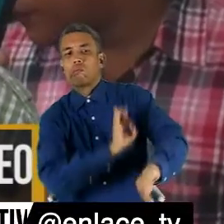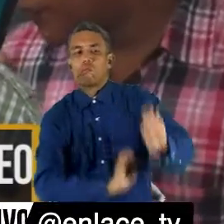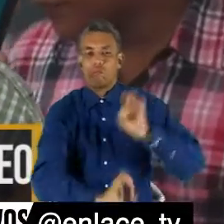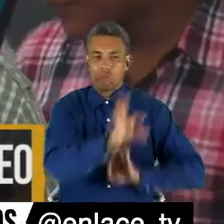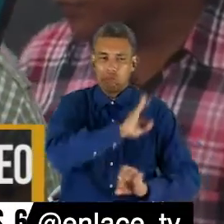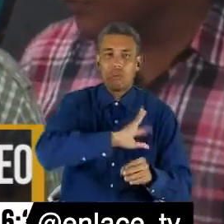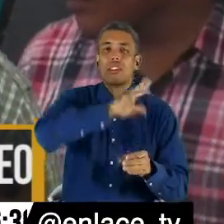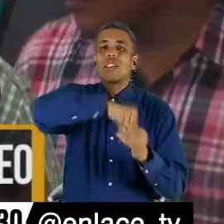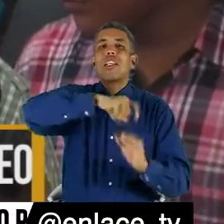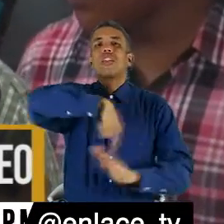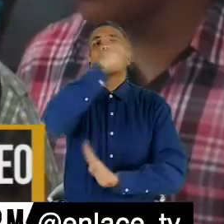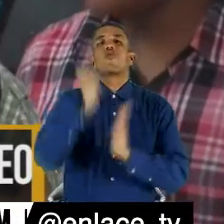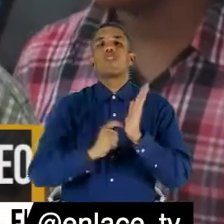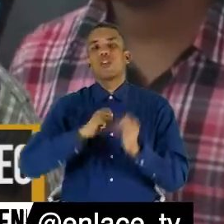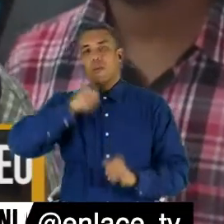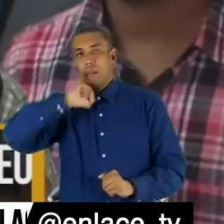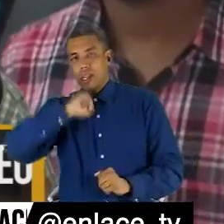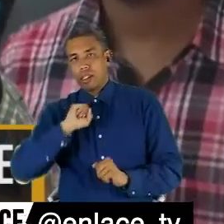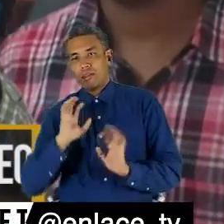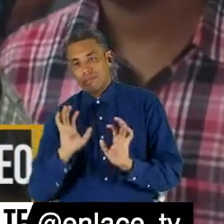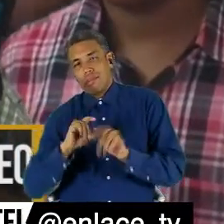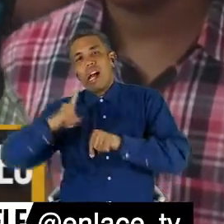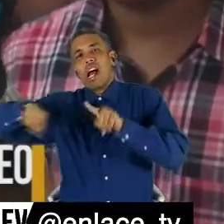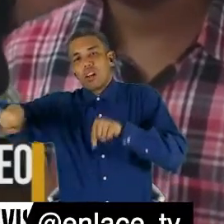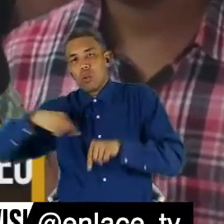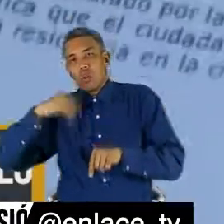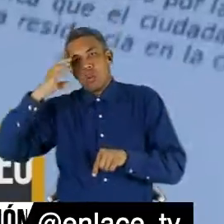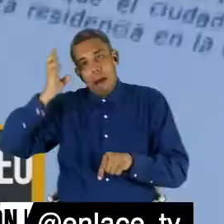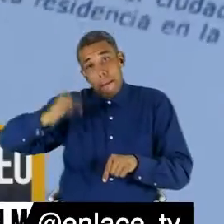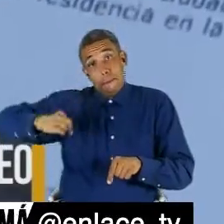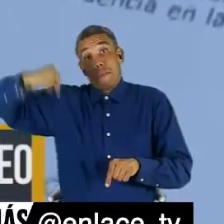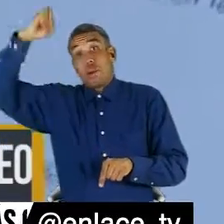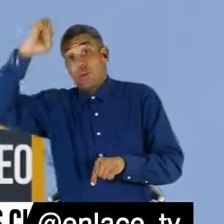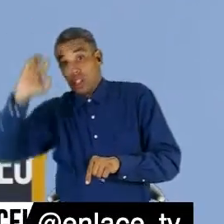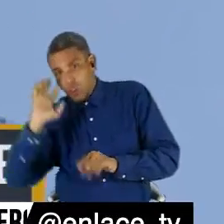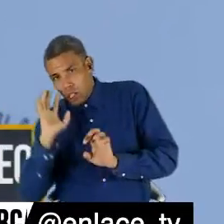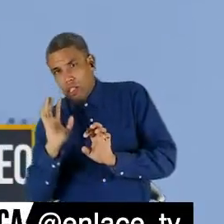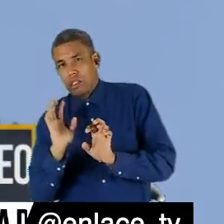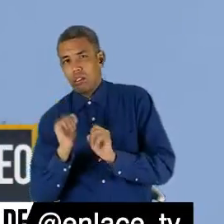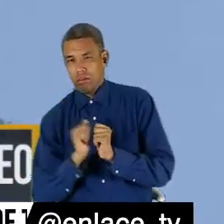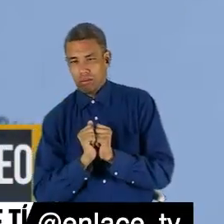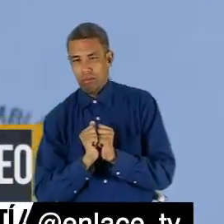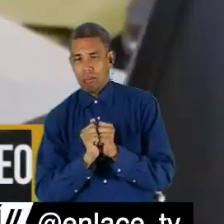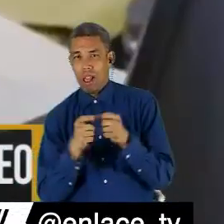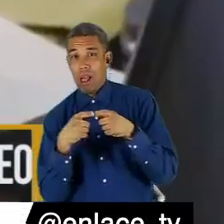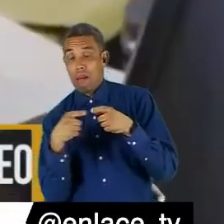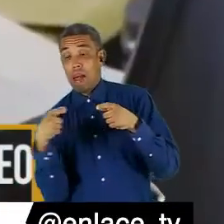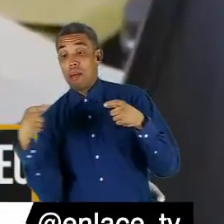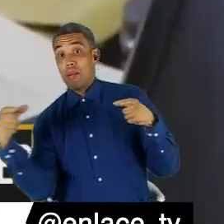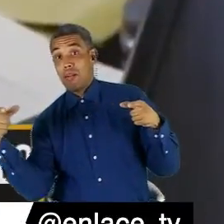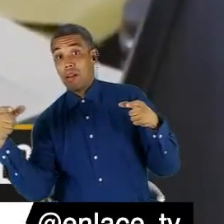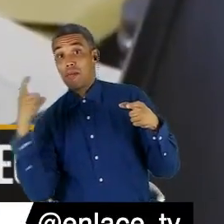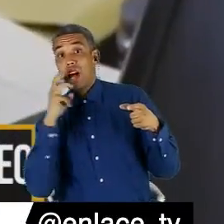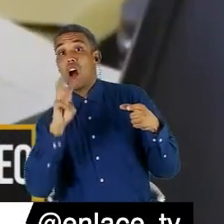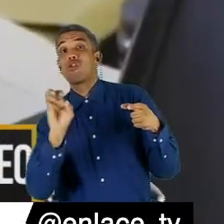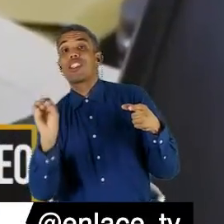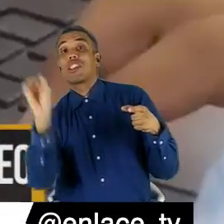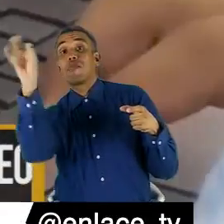obra calificada el 80% debe ser mano de obra amparada en la